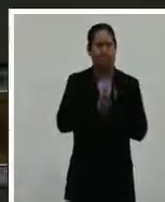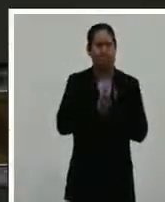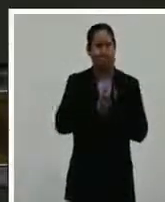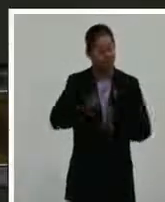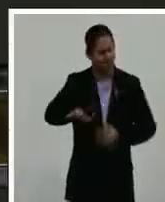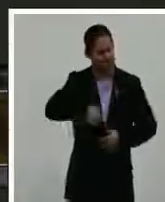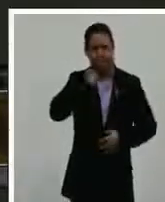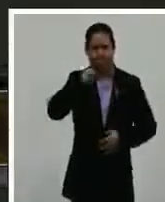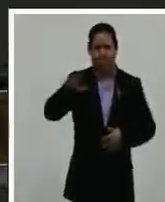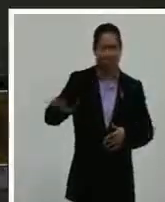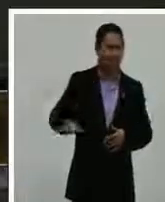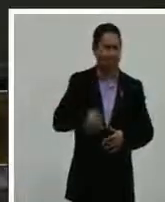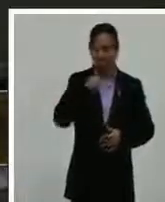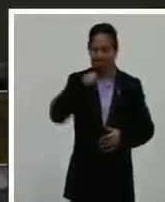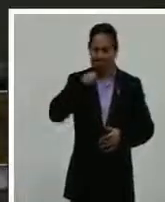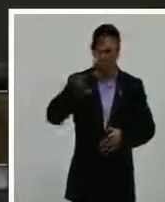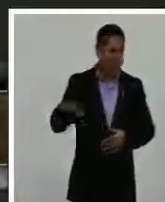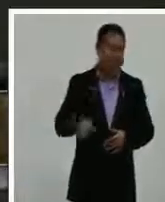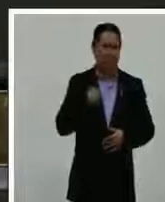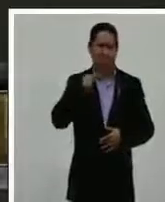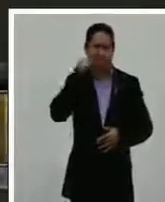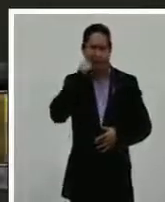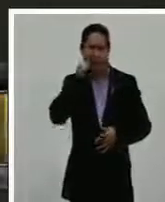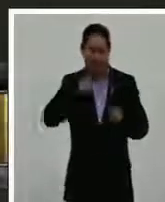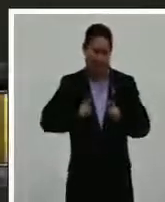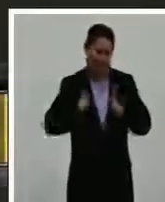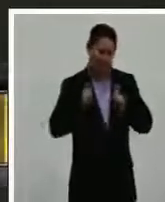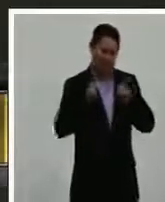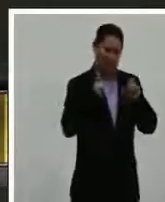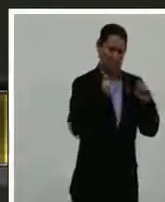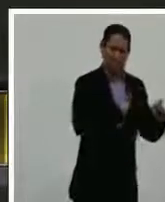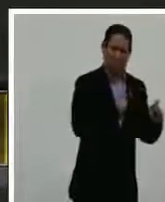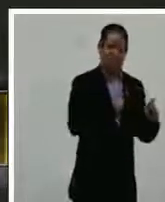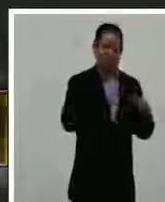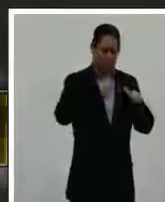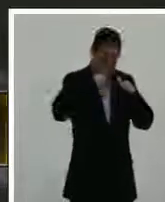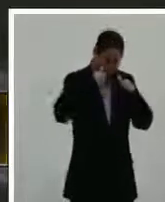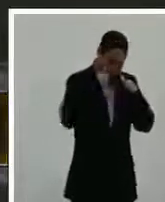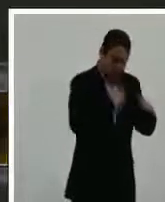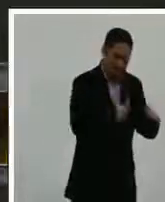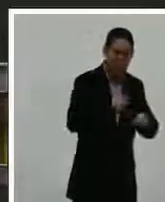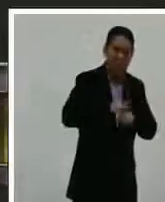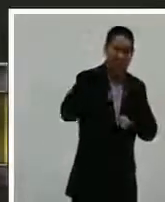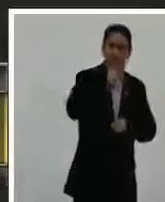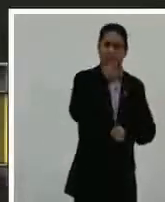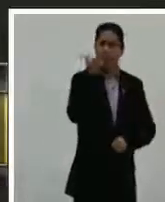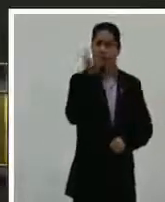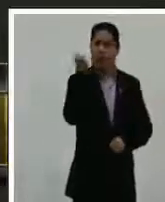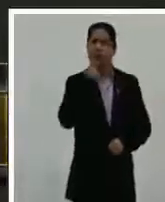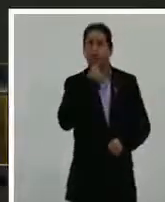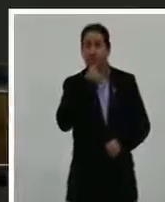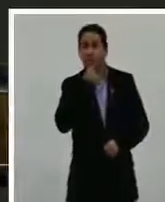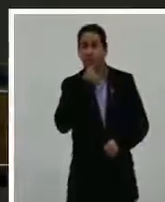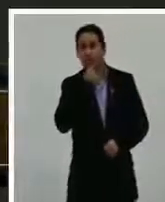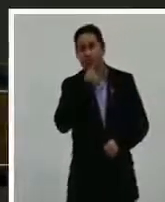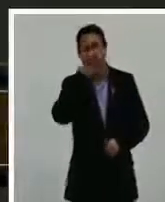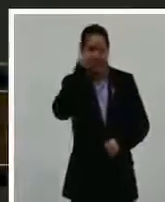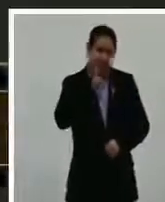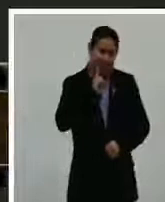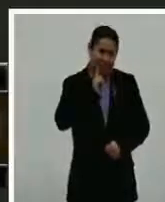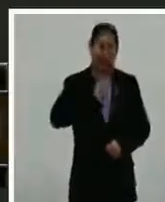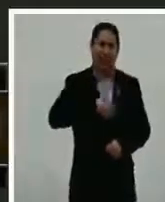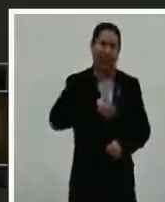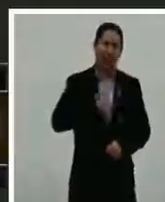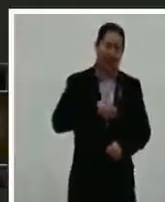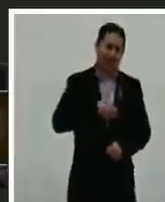adversidad siguen dando tratamiento el tratamiento activo a más de 200 niñas y niños con